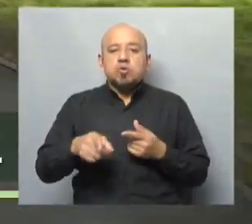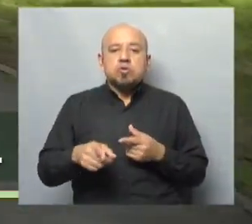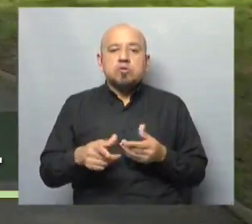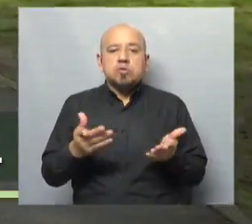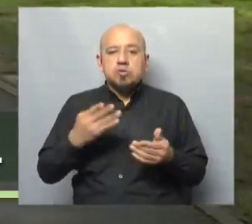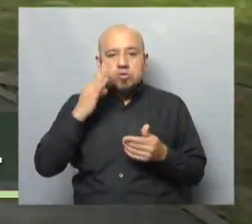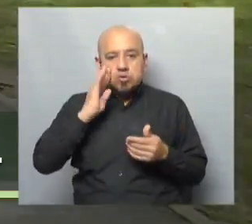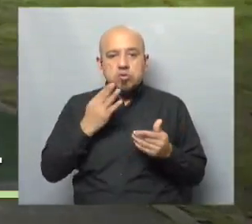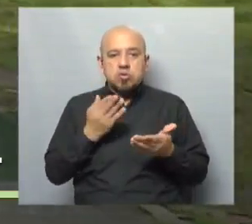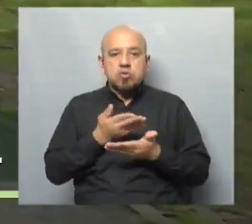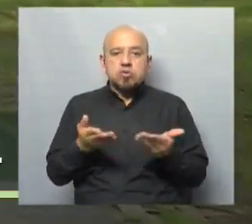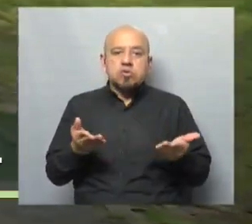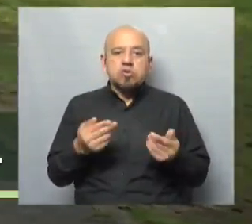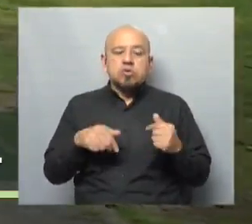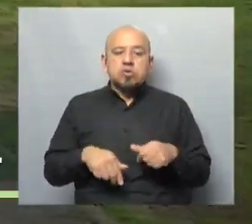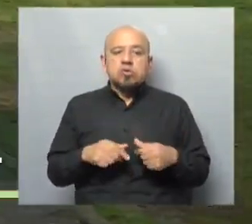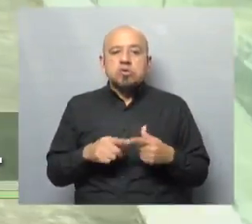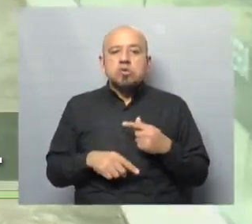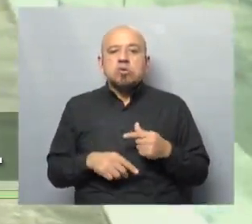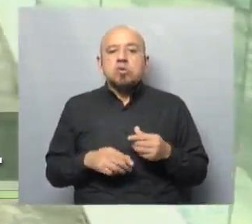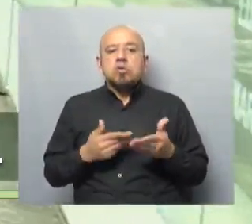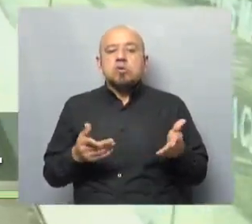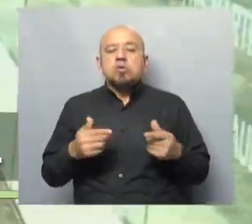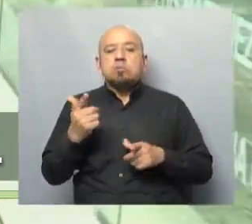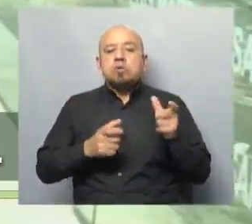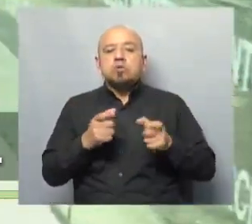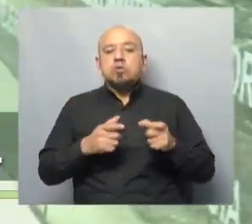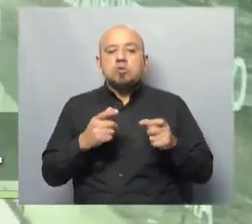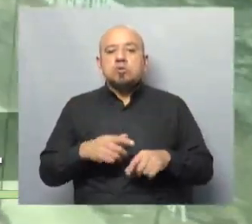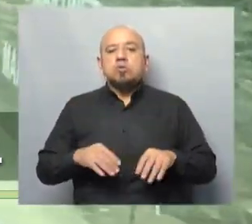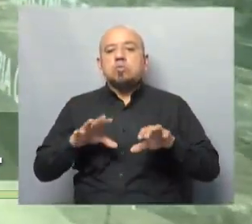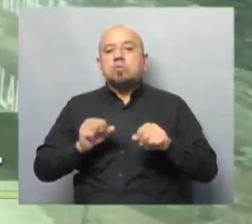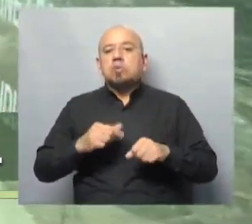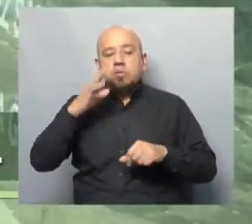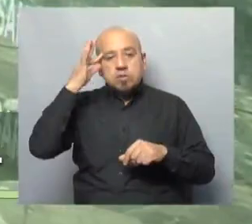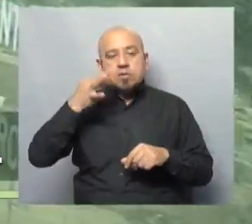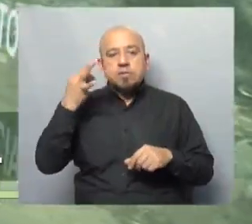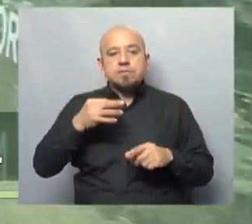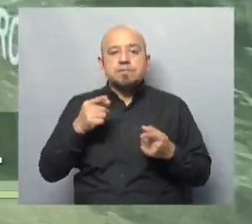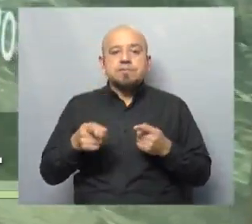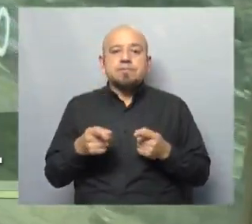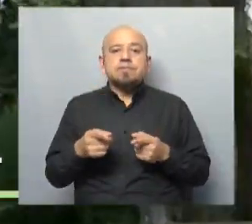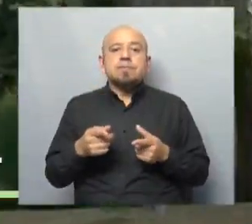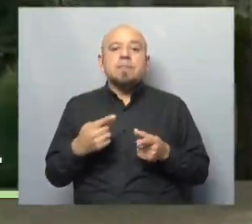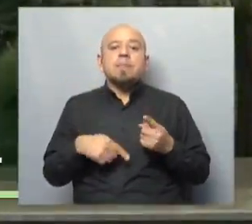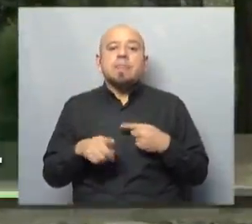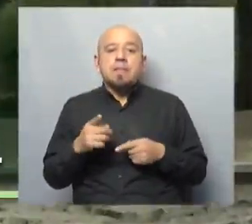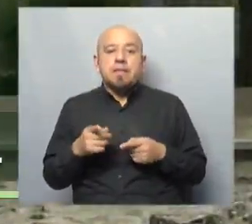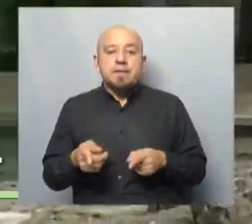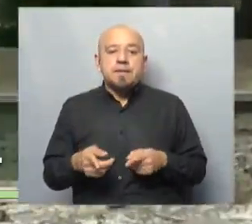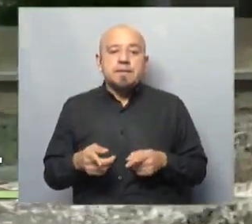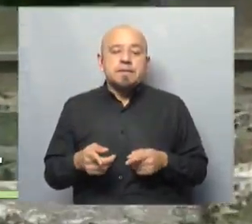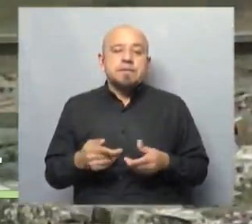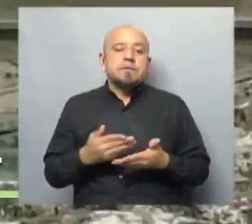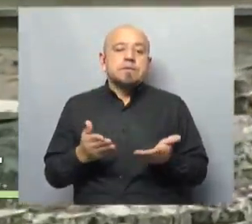reconocidos y traídos a nuestros días en cuanto a ciudadanos comprometidos con la realidad de nuestro país esperamos que se tomen medidas tendientes